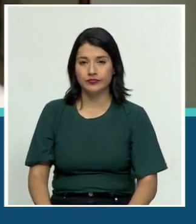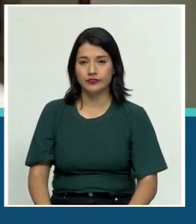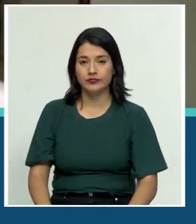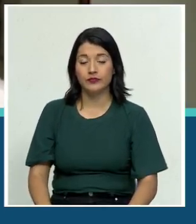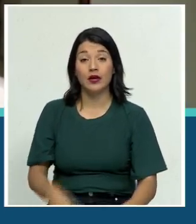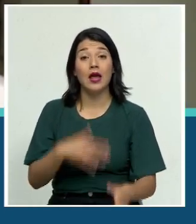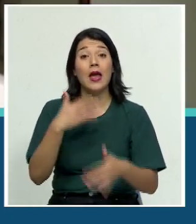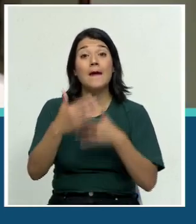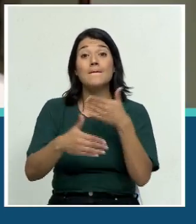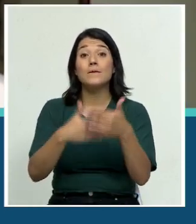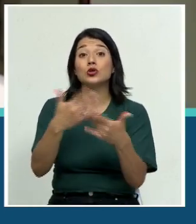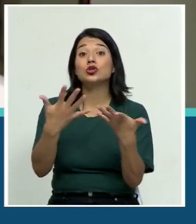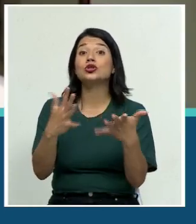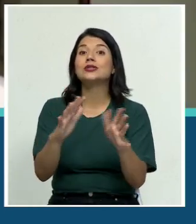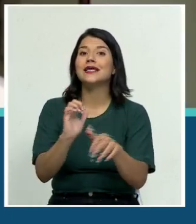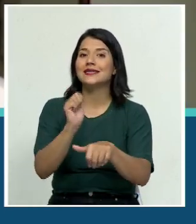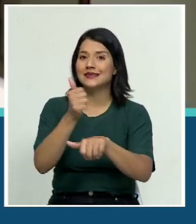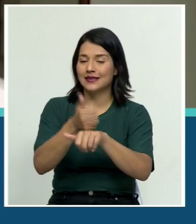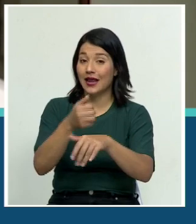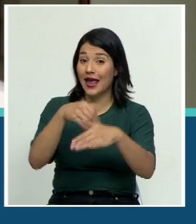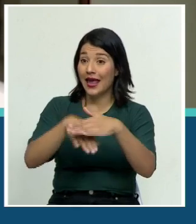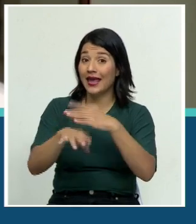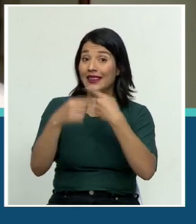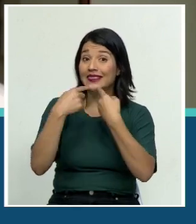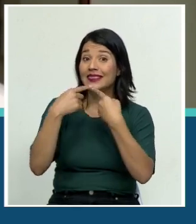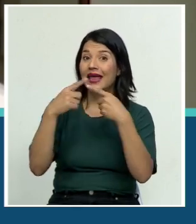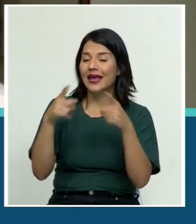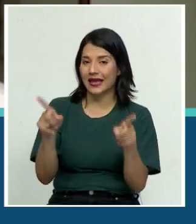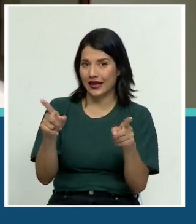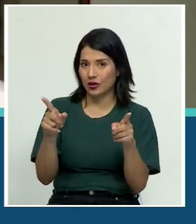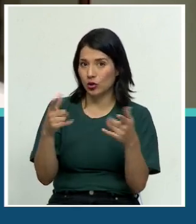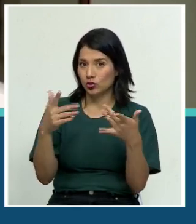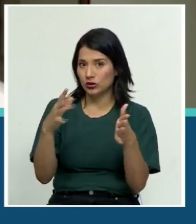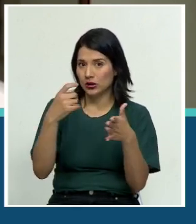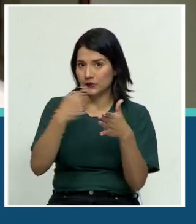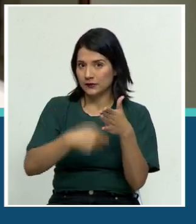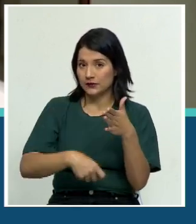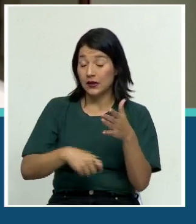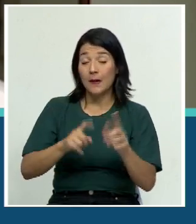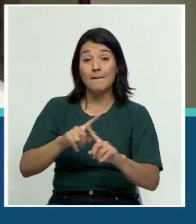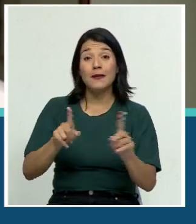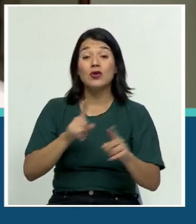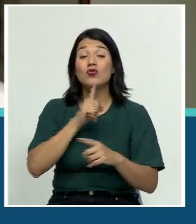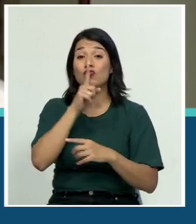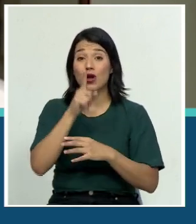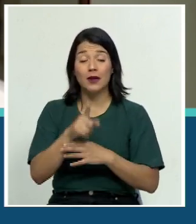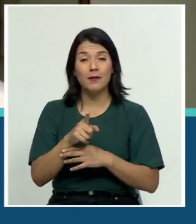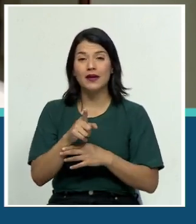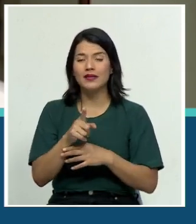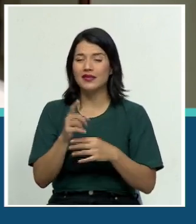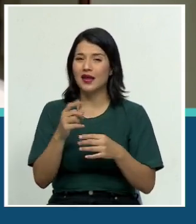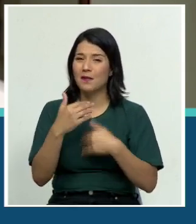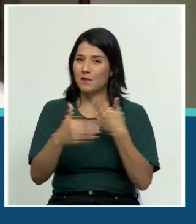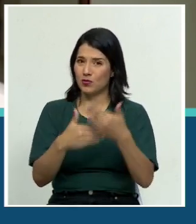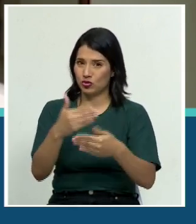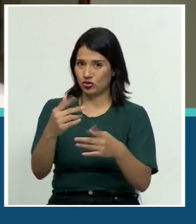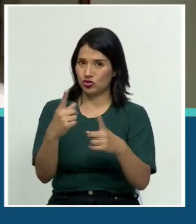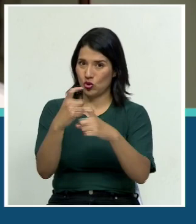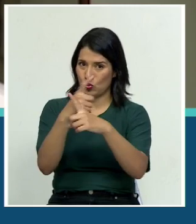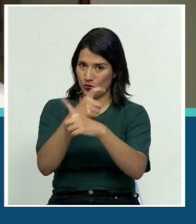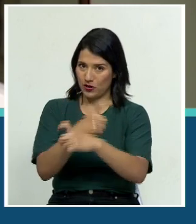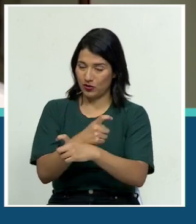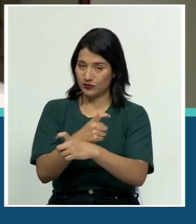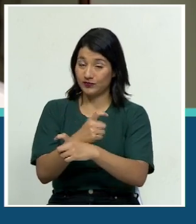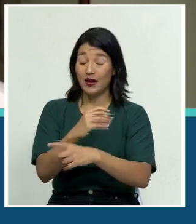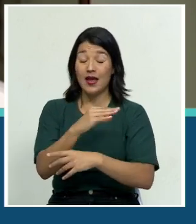El procedimiento ya está establecido en un decreto ejecutivo que se publicó, pero la verdad que es complejo y eso